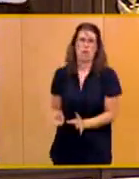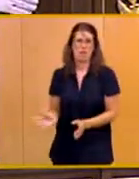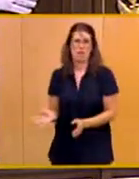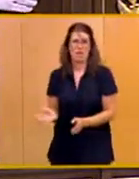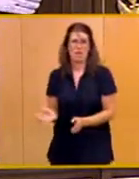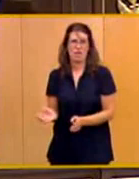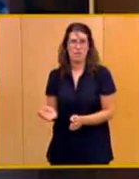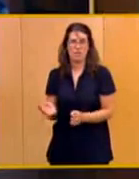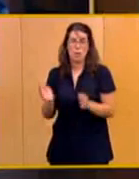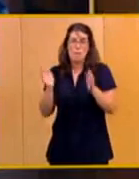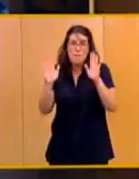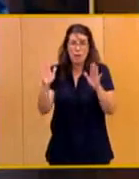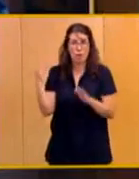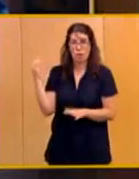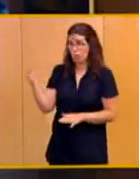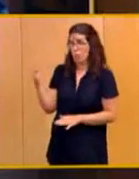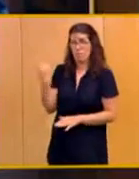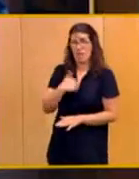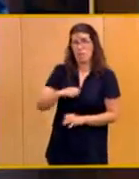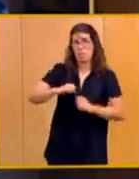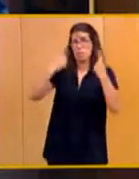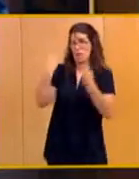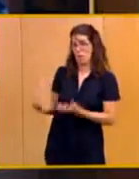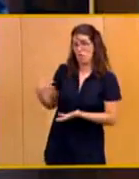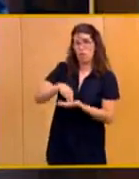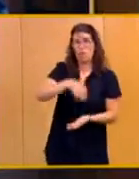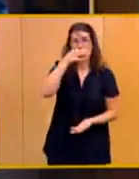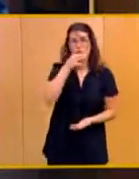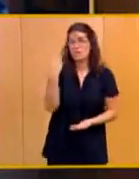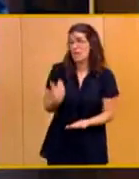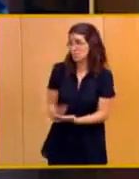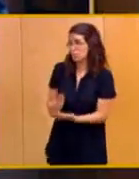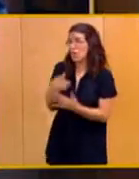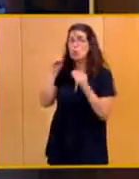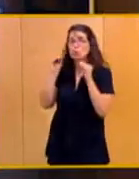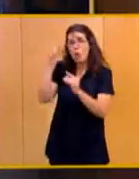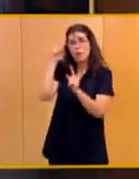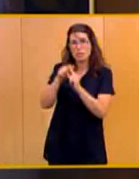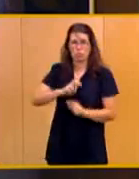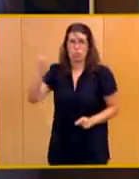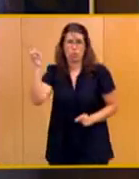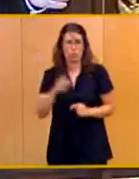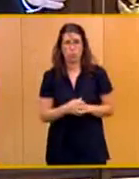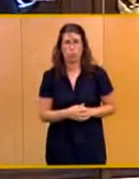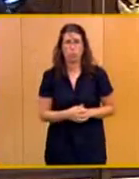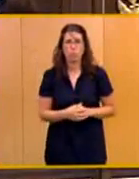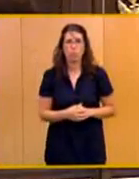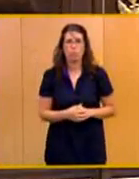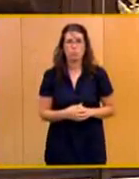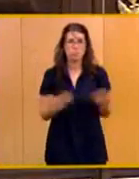en su primera intervención, al menos, ha demostrado que su propósito es bien otro. Ante